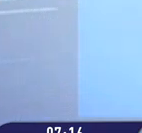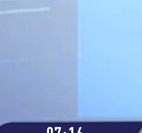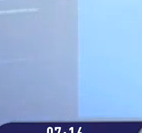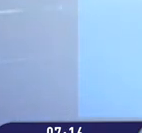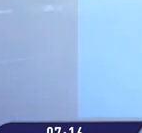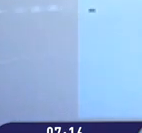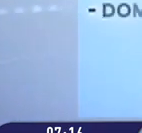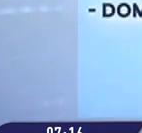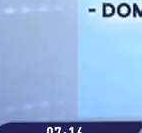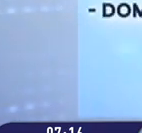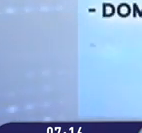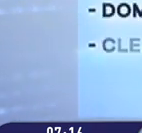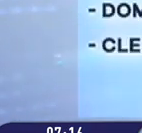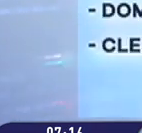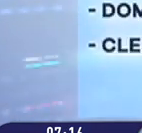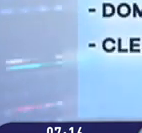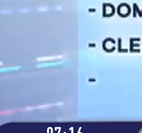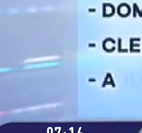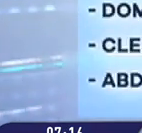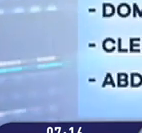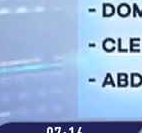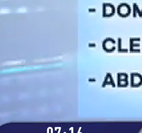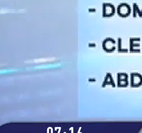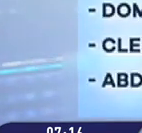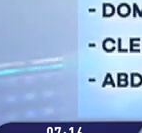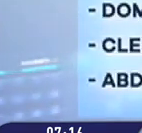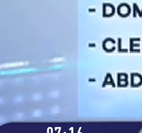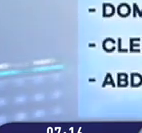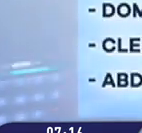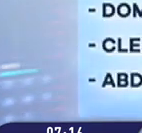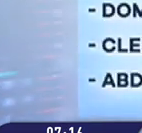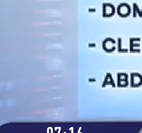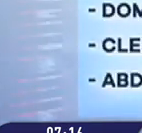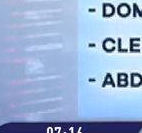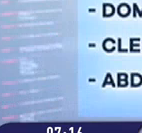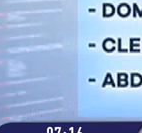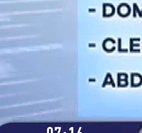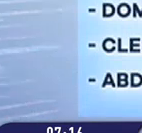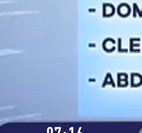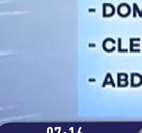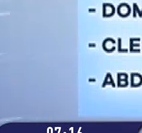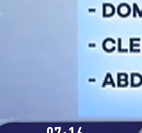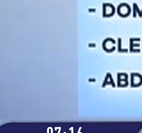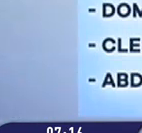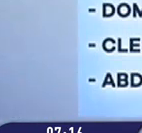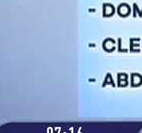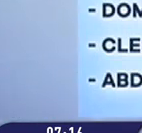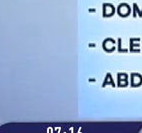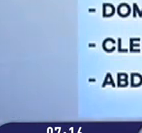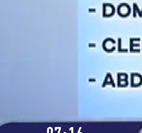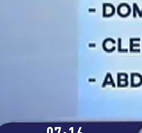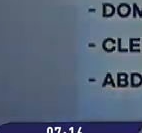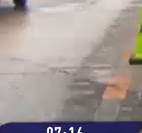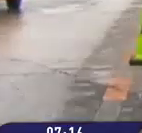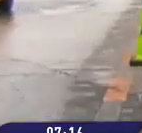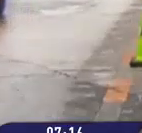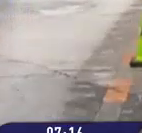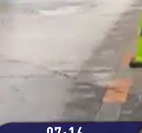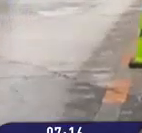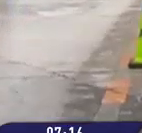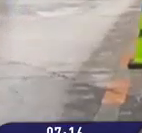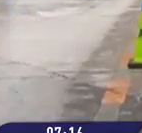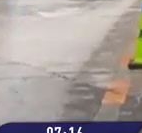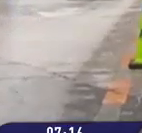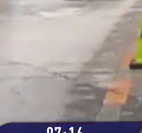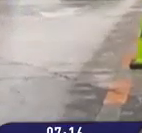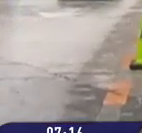Olmedo, 25 de julio, Domingo Comín, Clemente Huerta y Abdón Calderón. Ya en la tarde trascendió que implementarán